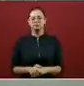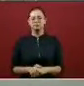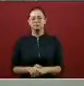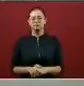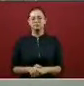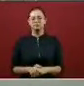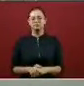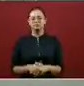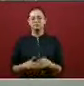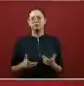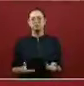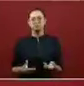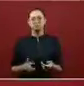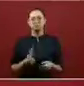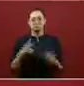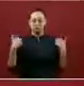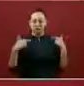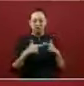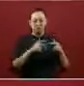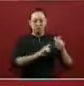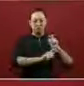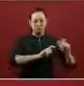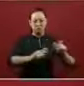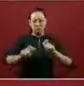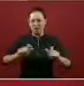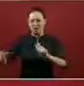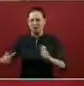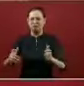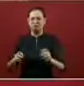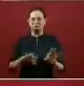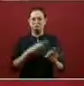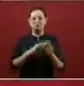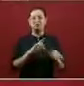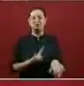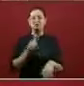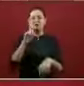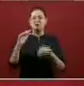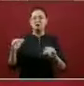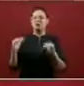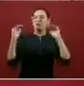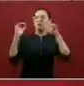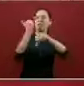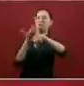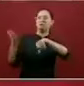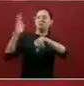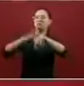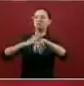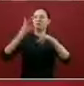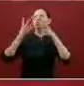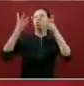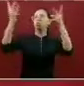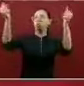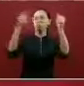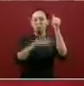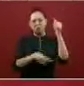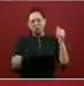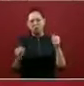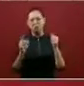los maestros y no se quede en los aparatos administrativos. Pero eso es una